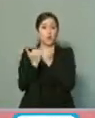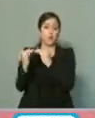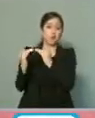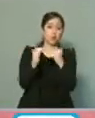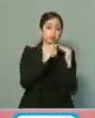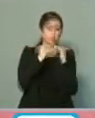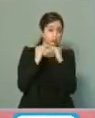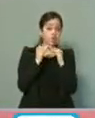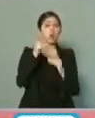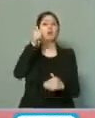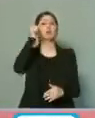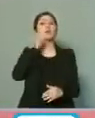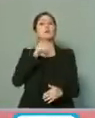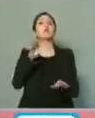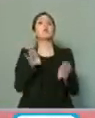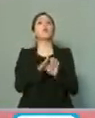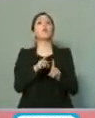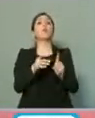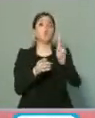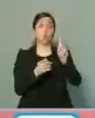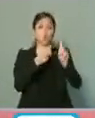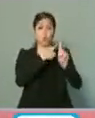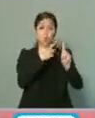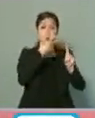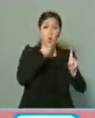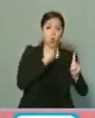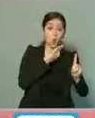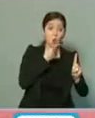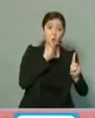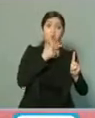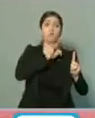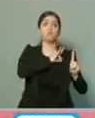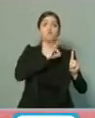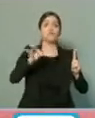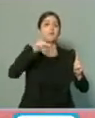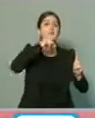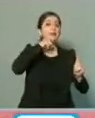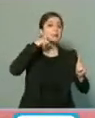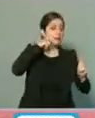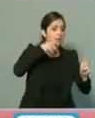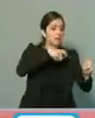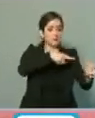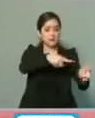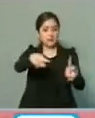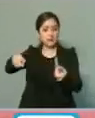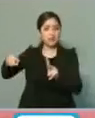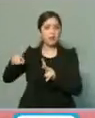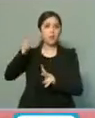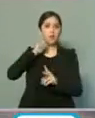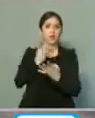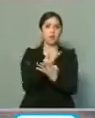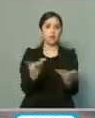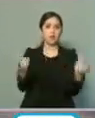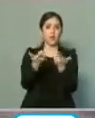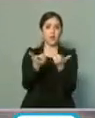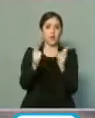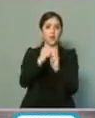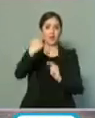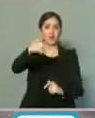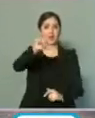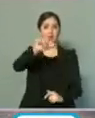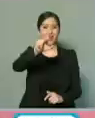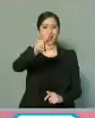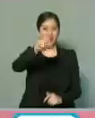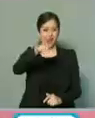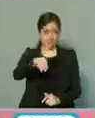antes era cómo un hombre podría satisfacer simultáneamente a varias mujeres de su harem. Wow. O sea, también Sí, se requiere. claro. Pero ¿sabes qué?